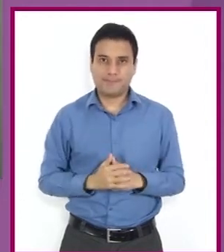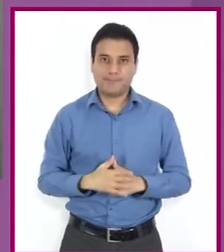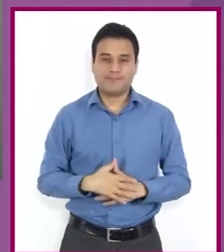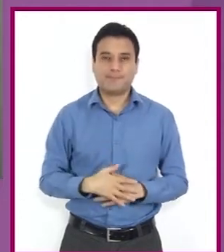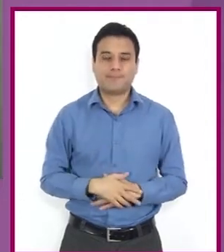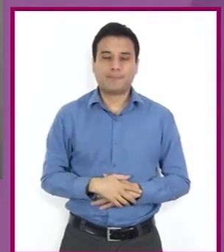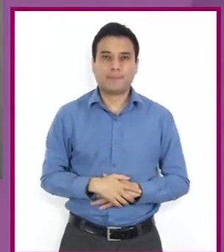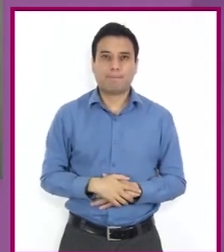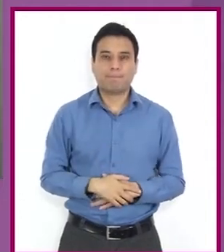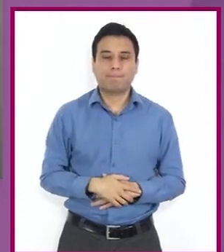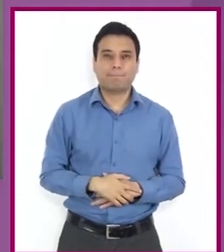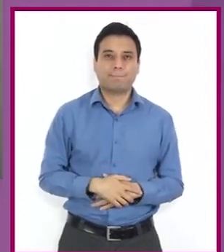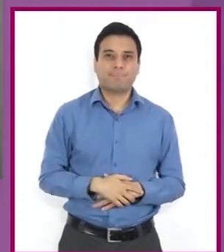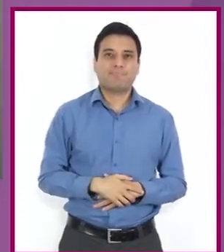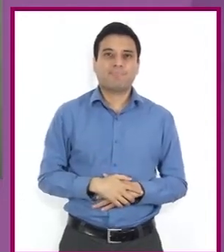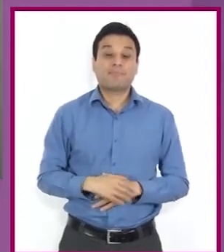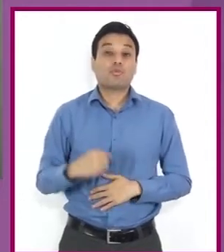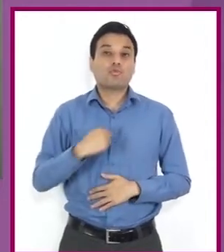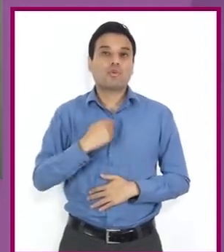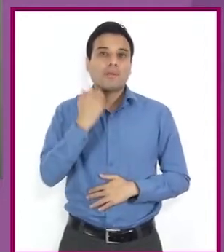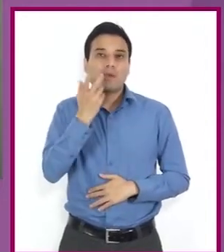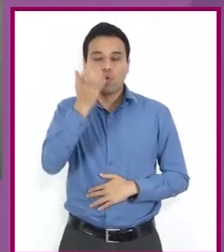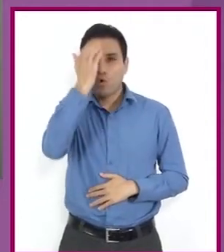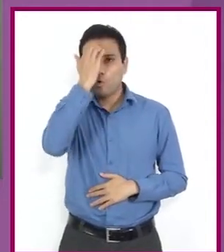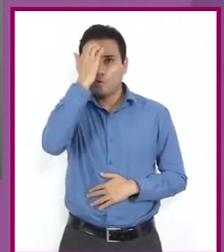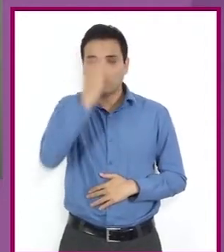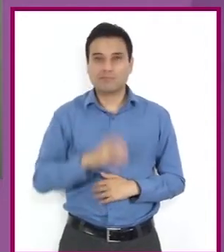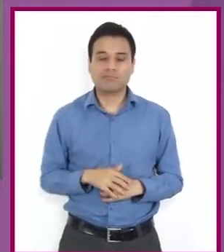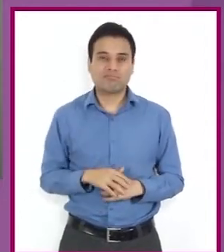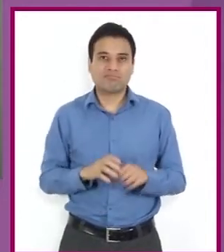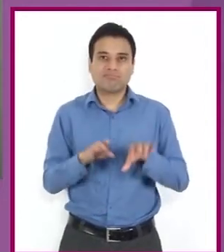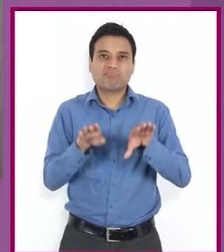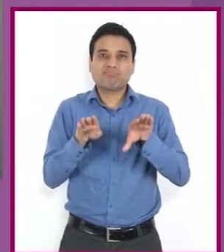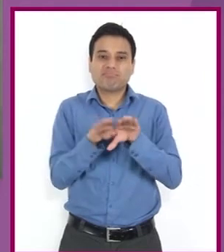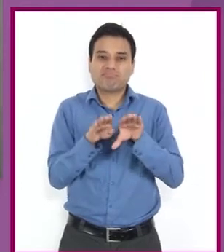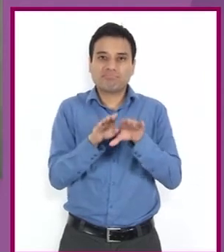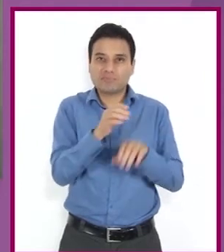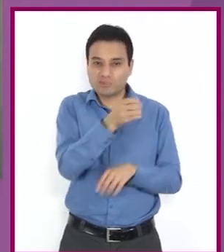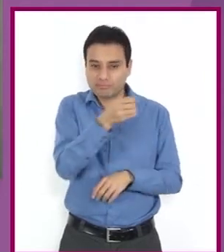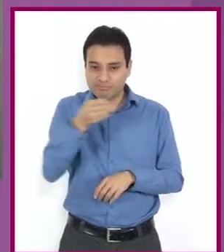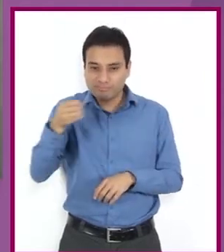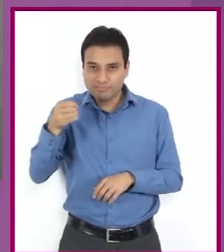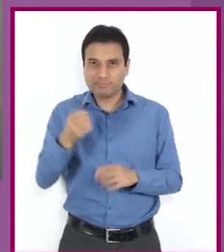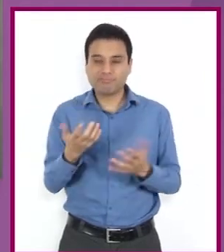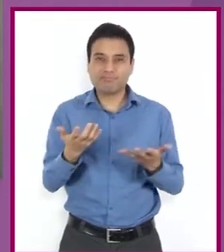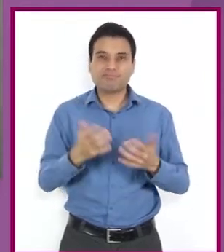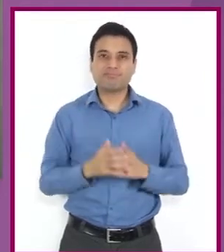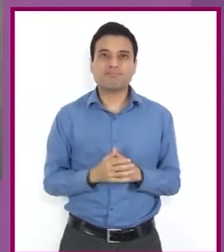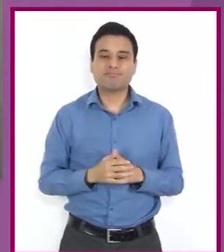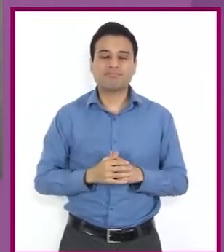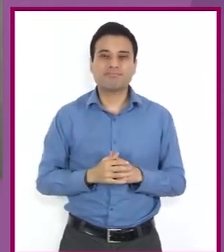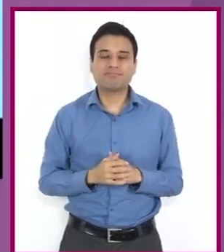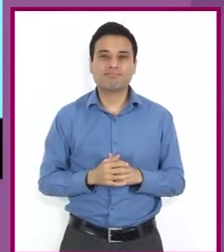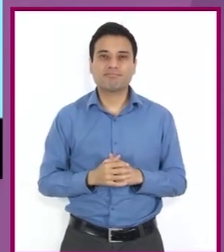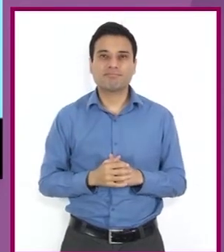Me gustaría conocer cuál es la dirección u orden que deben de llevar las calles entre las